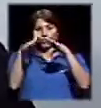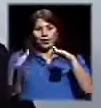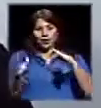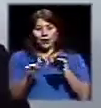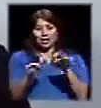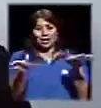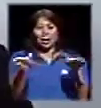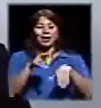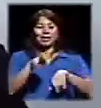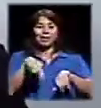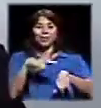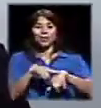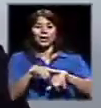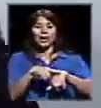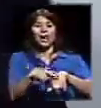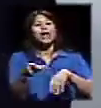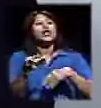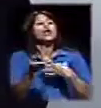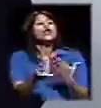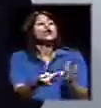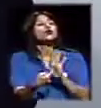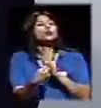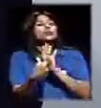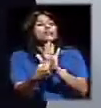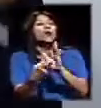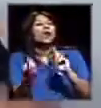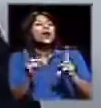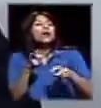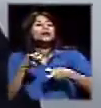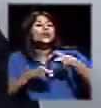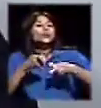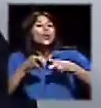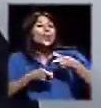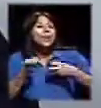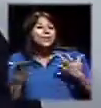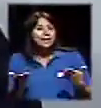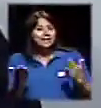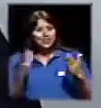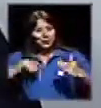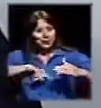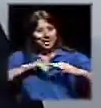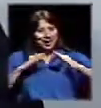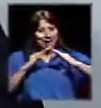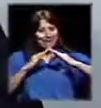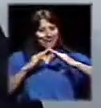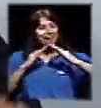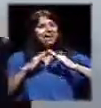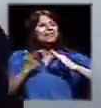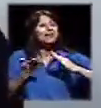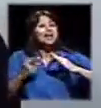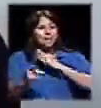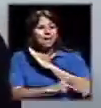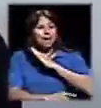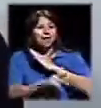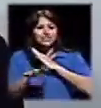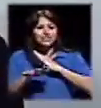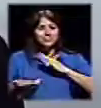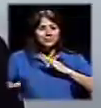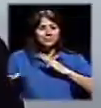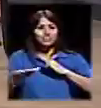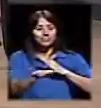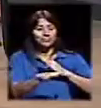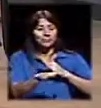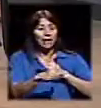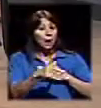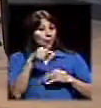de los problemas que la casa tiene y la casa del país. Por cierto, en algún momento doña